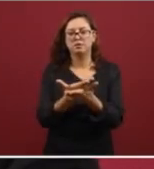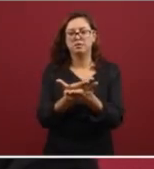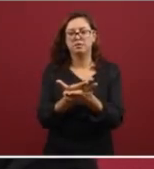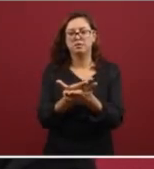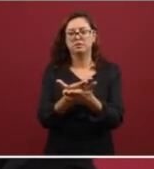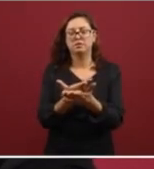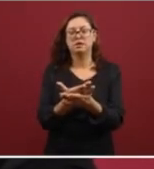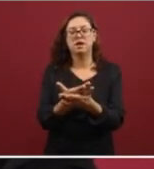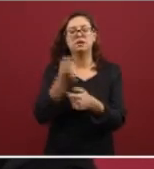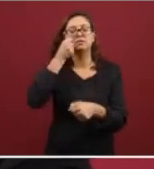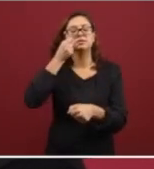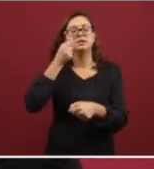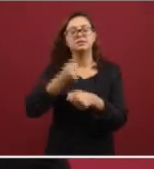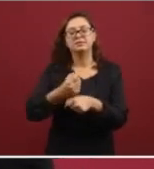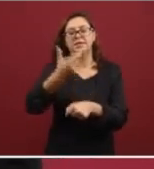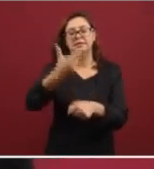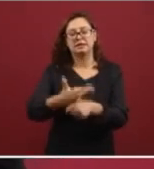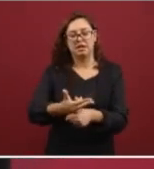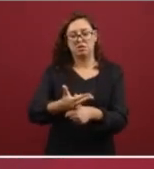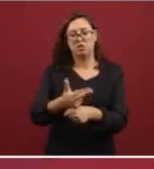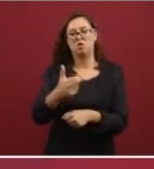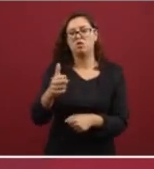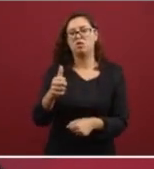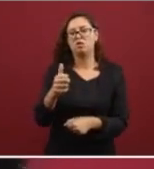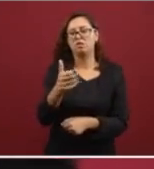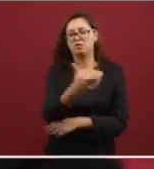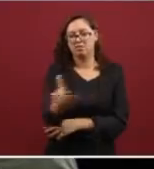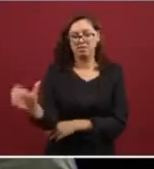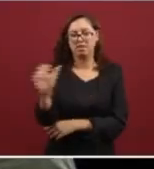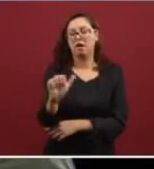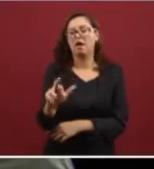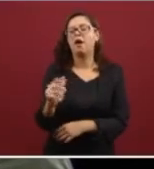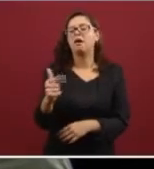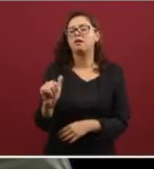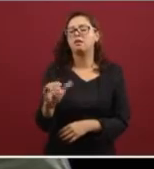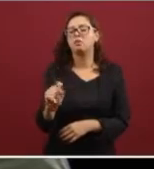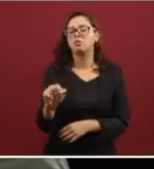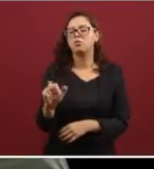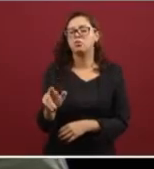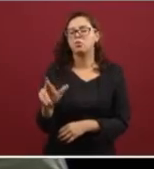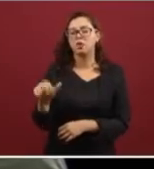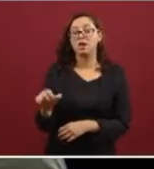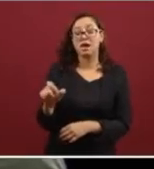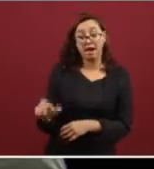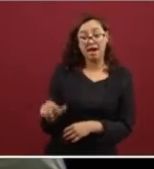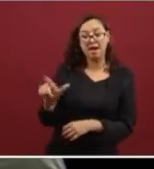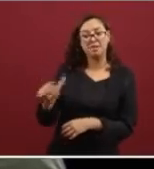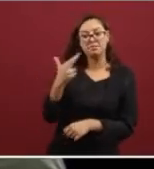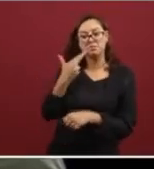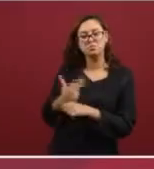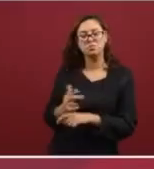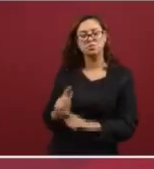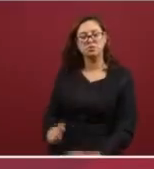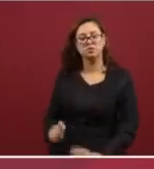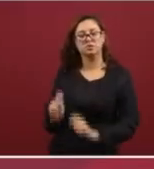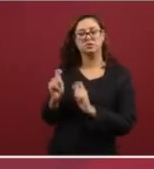de Agricultura que se dedique